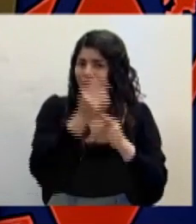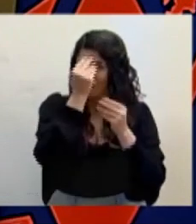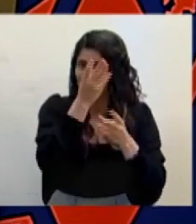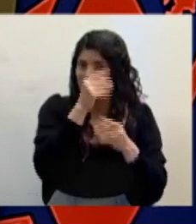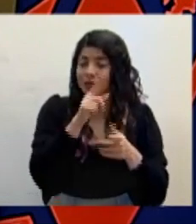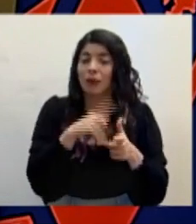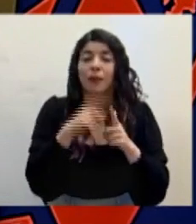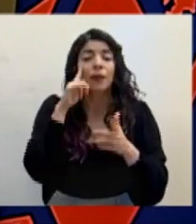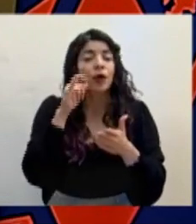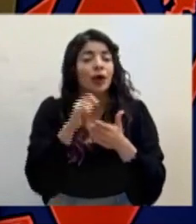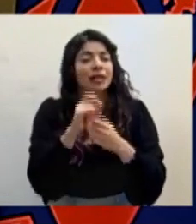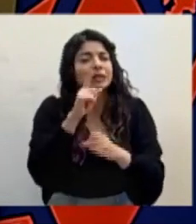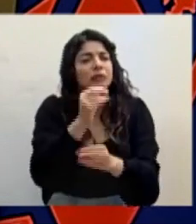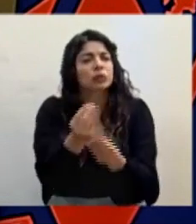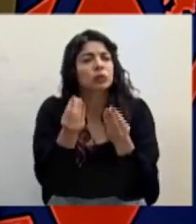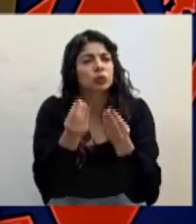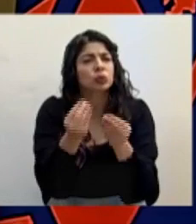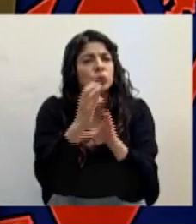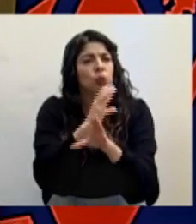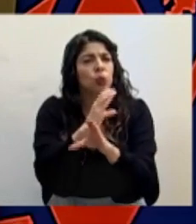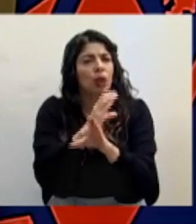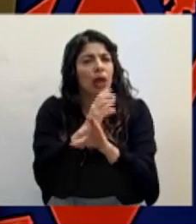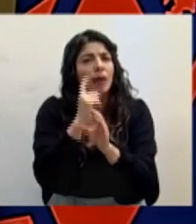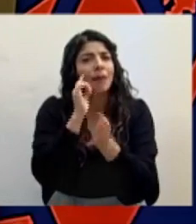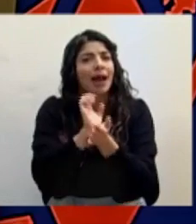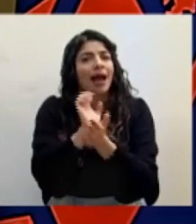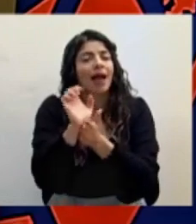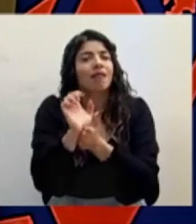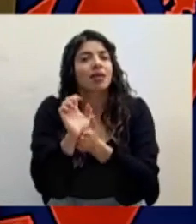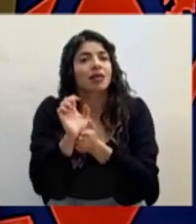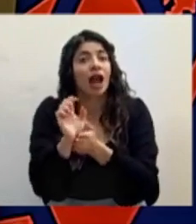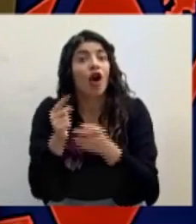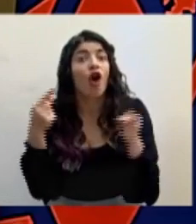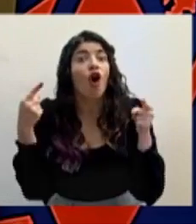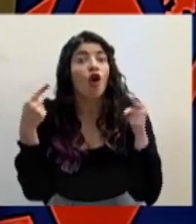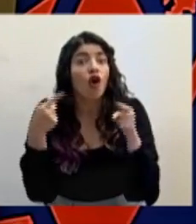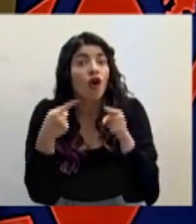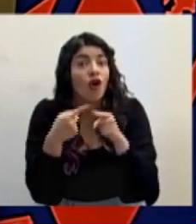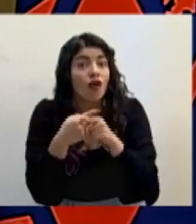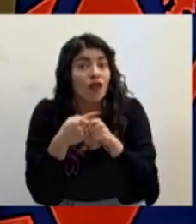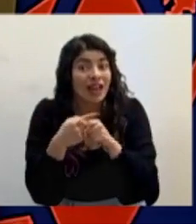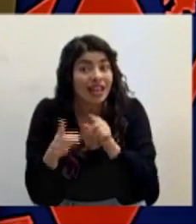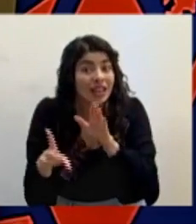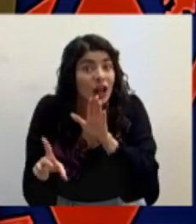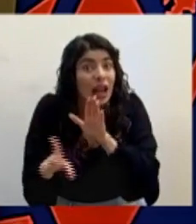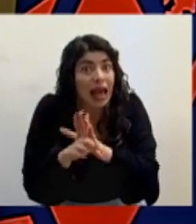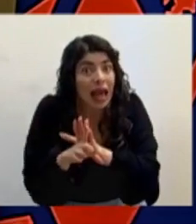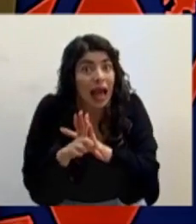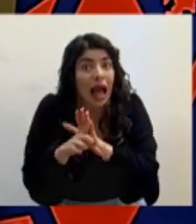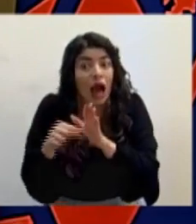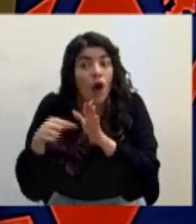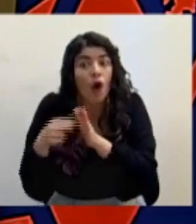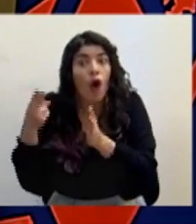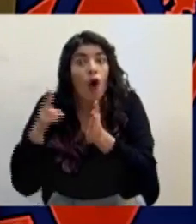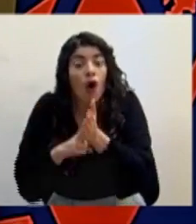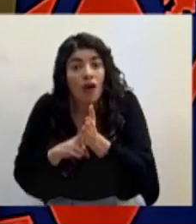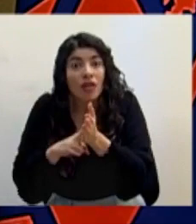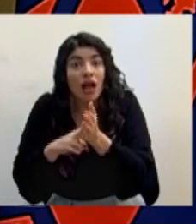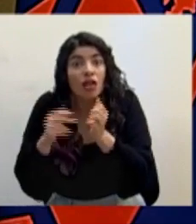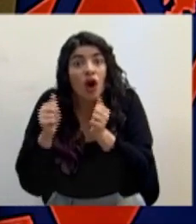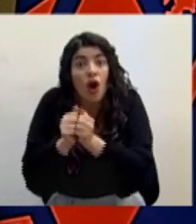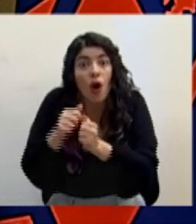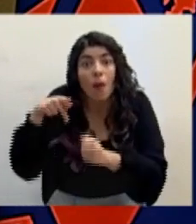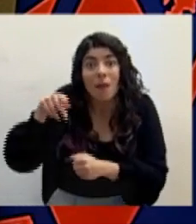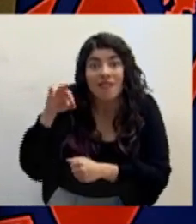mucho cuidado para evitar un conflicto que judicialice el contrato que tenemos con este momento con